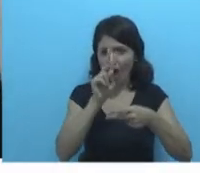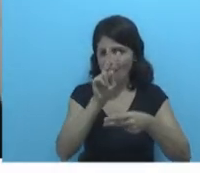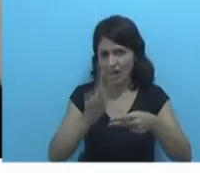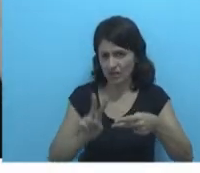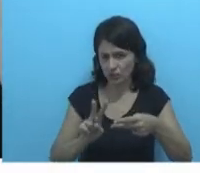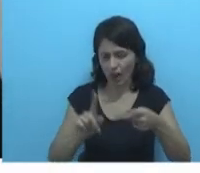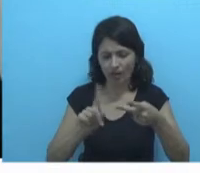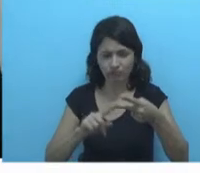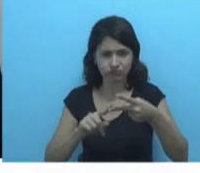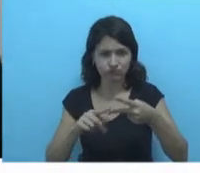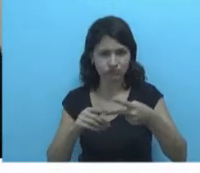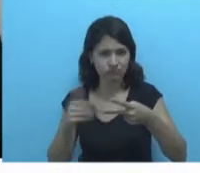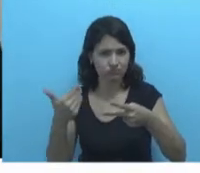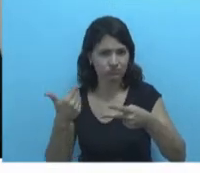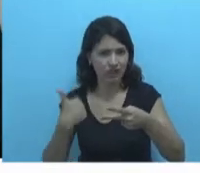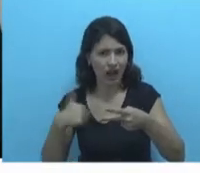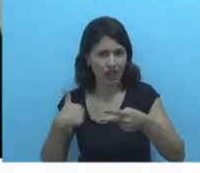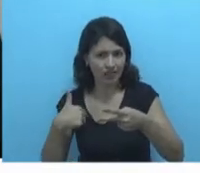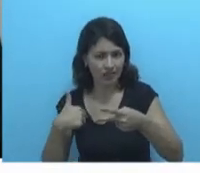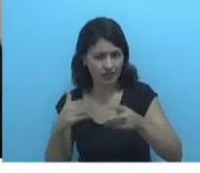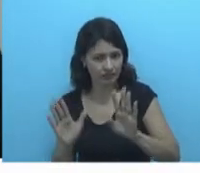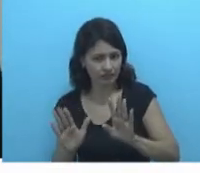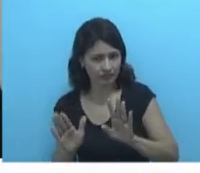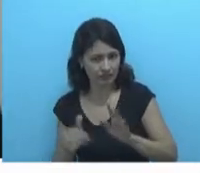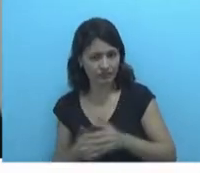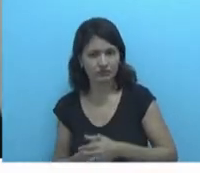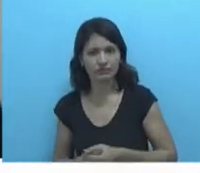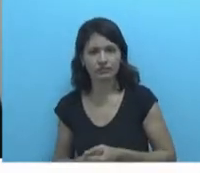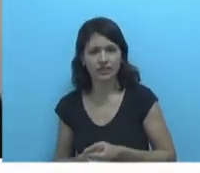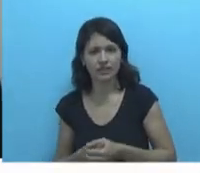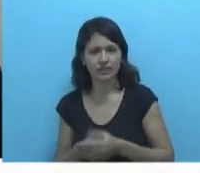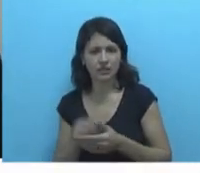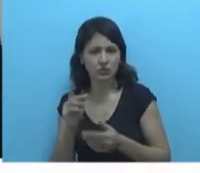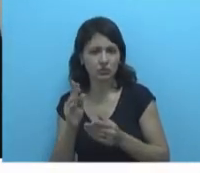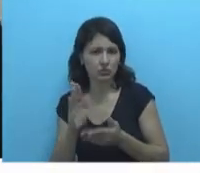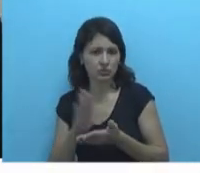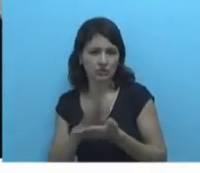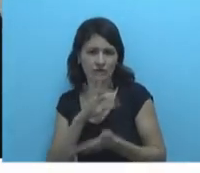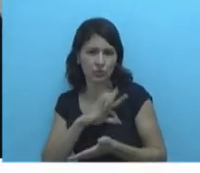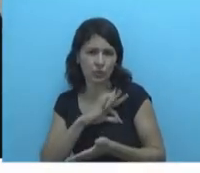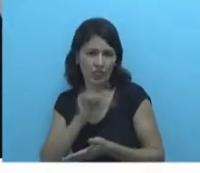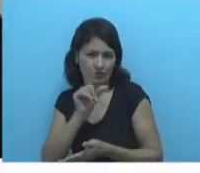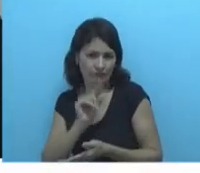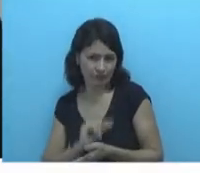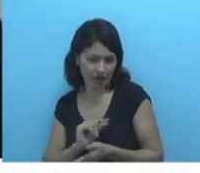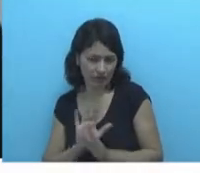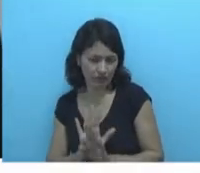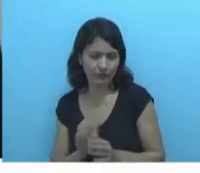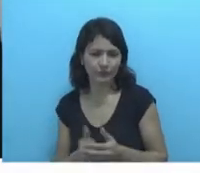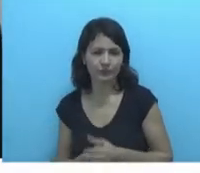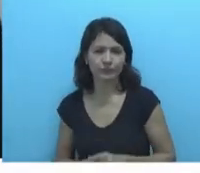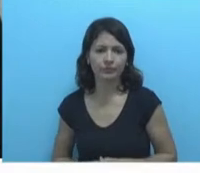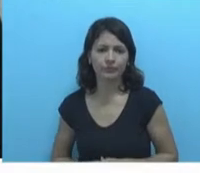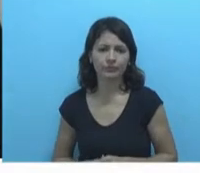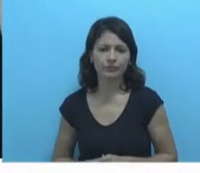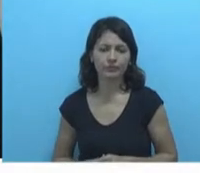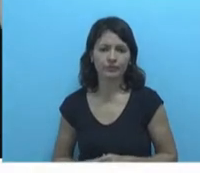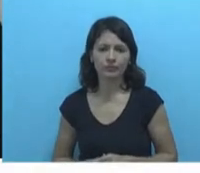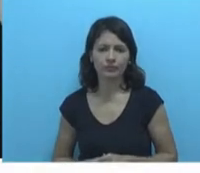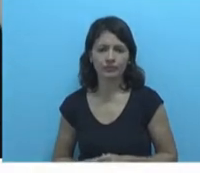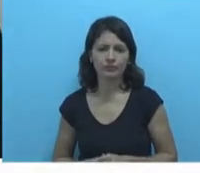También sería importante, y comparto con la posición del socialismo,